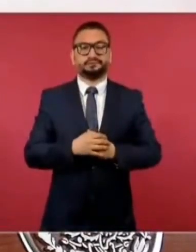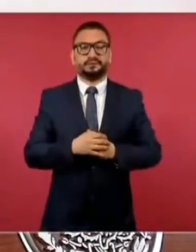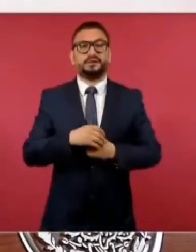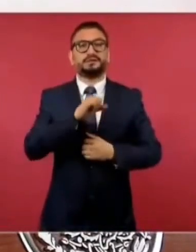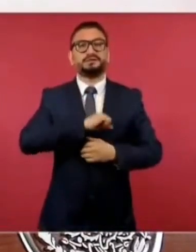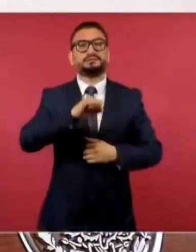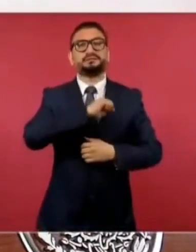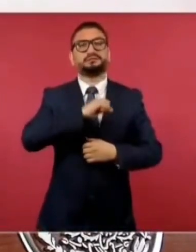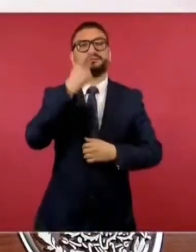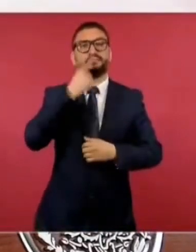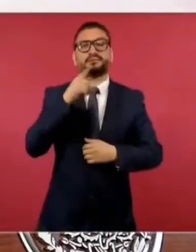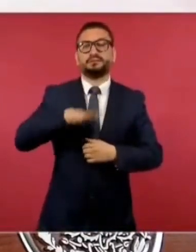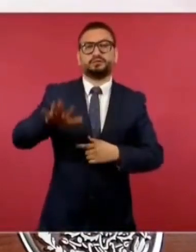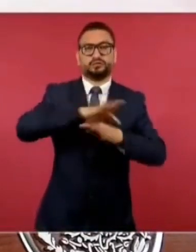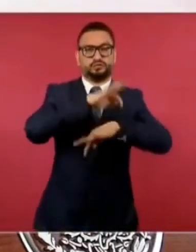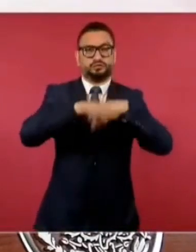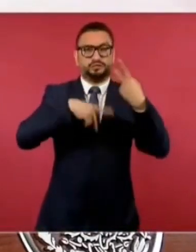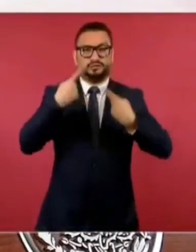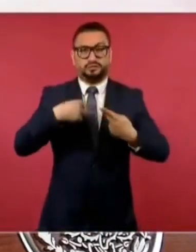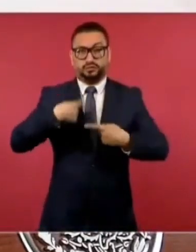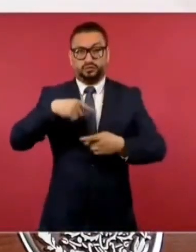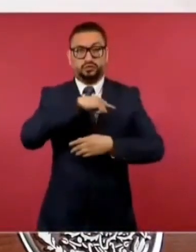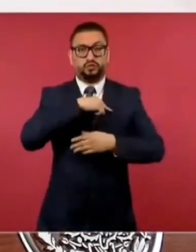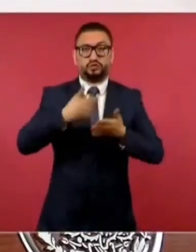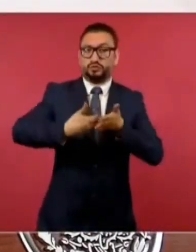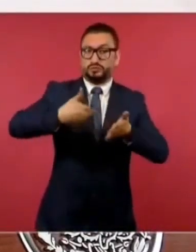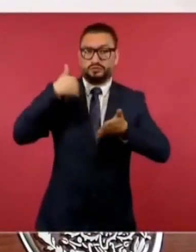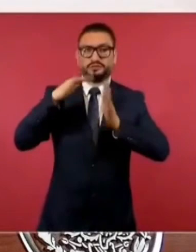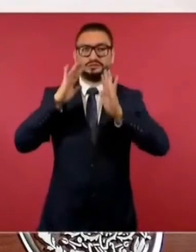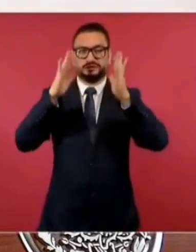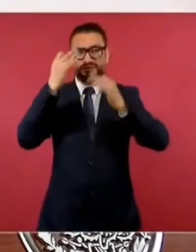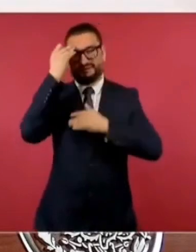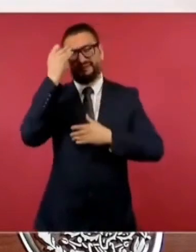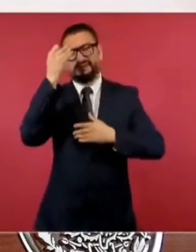porque hemos dedicado mucho tiempo a eso,